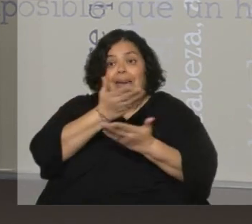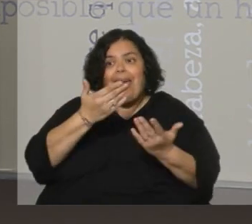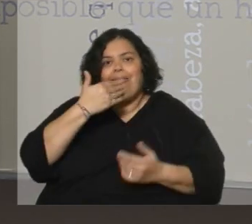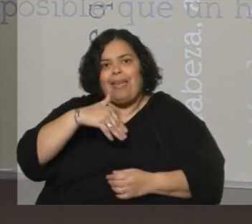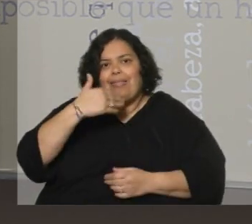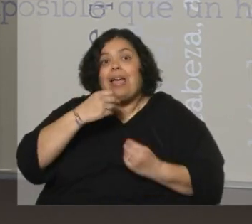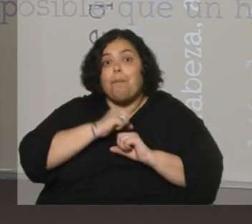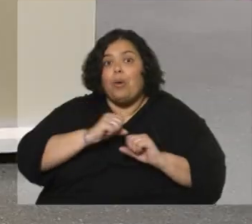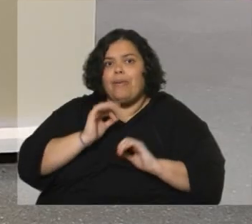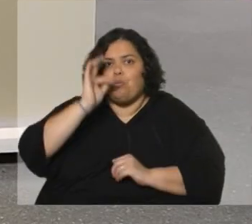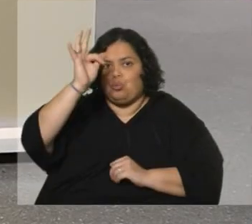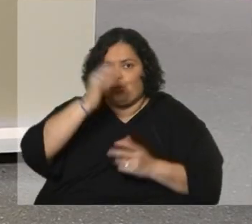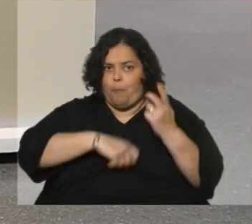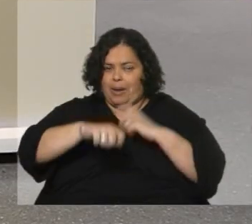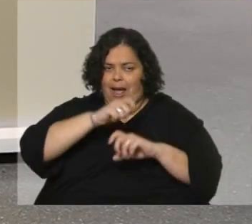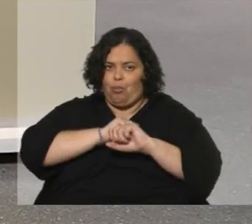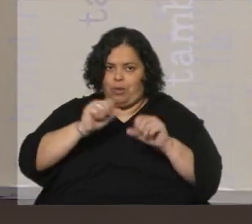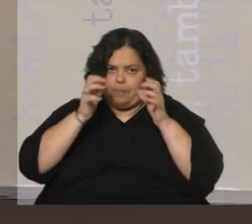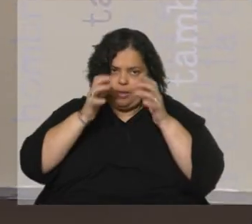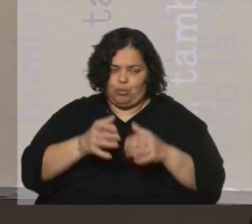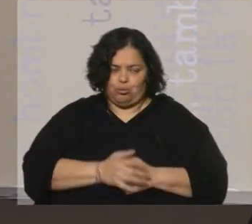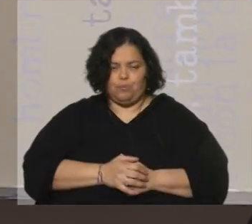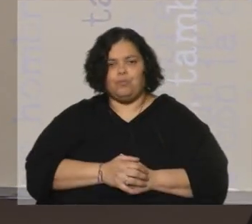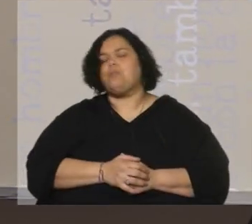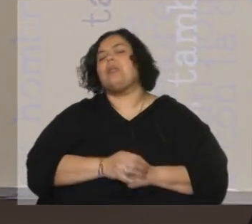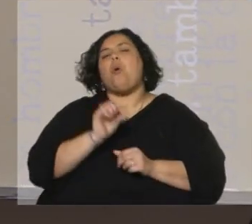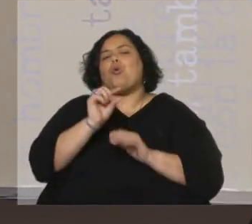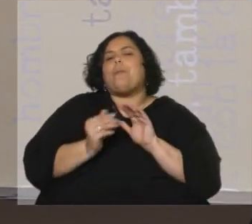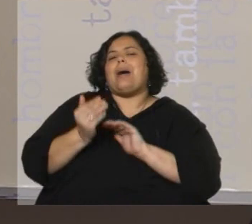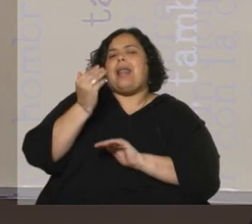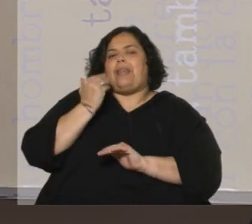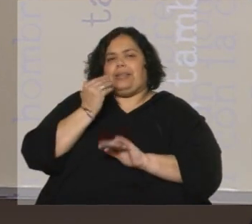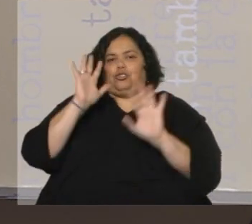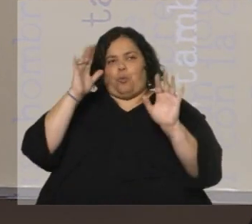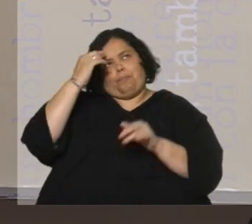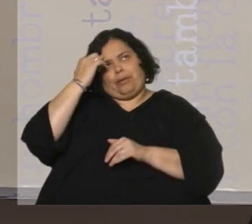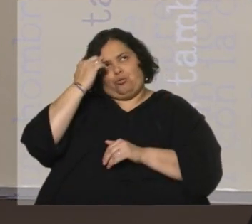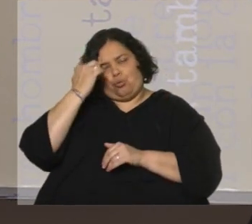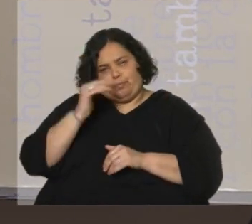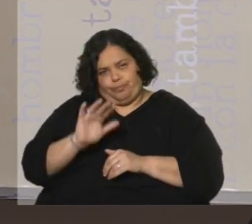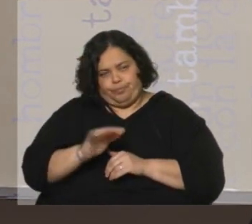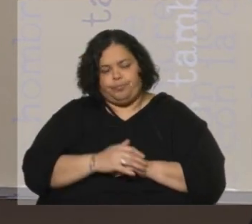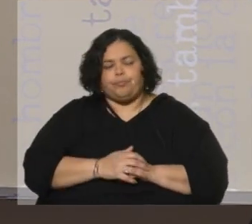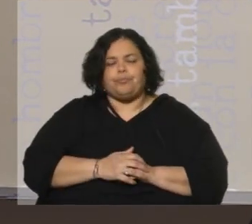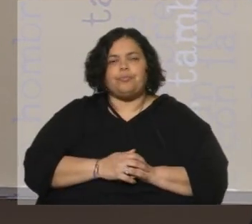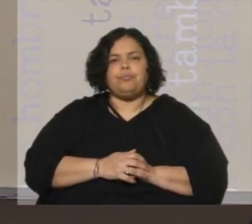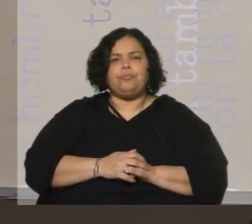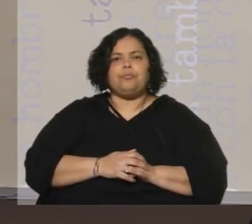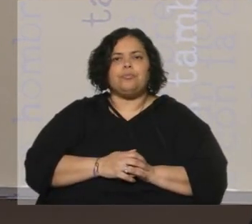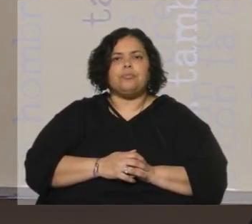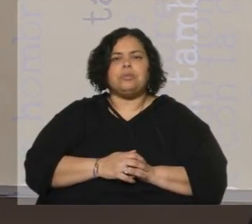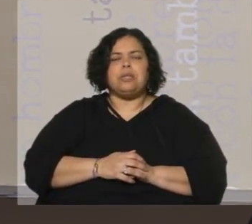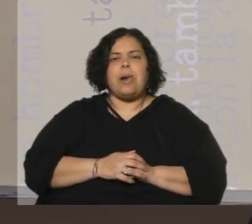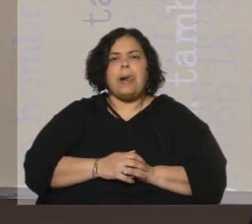futuro una quiero dar un pasito atrás eh yo me pongo en abogado del y veo siempre la gente